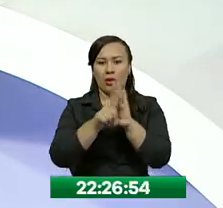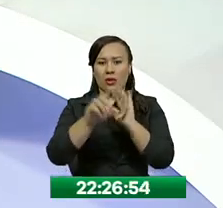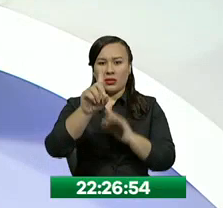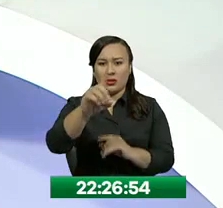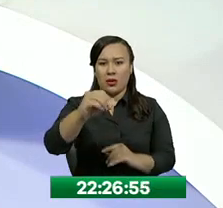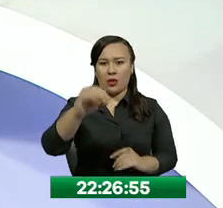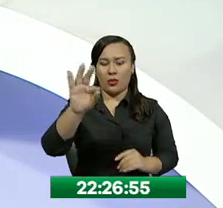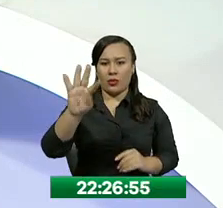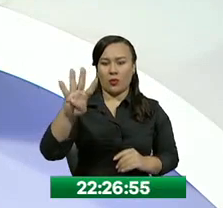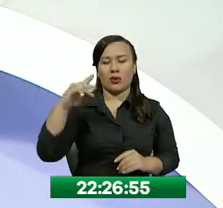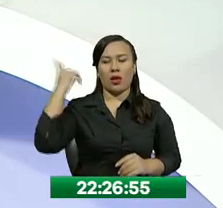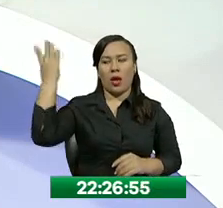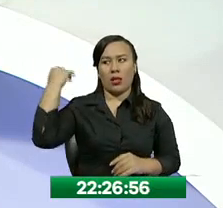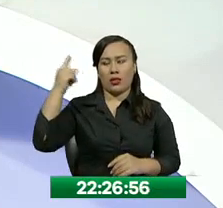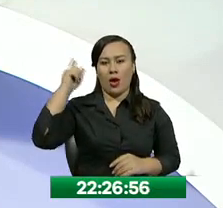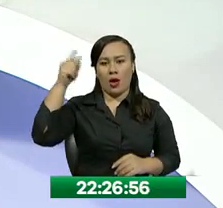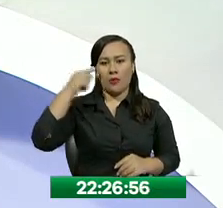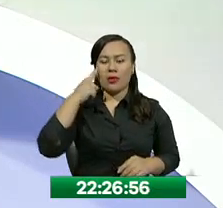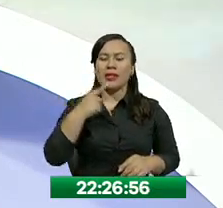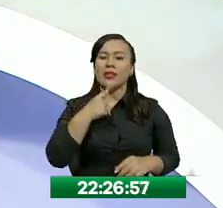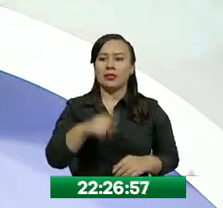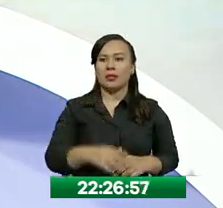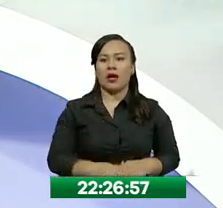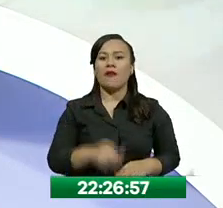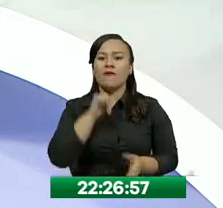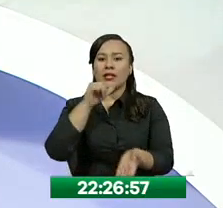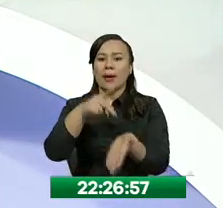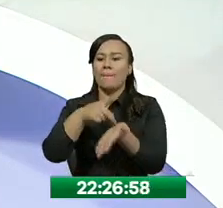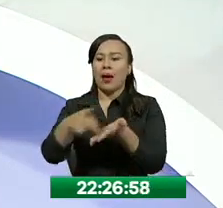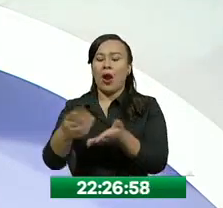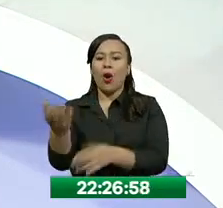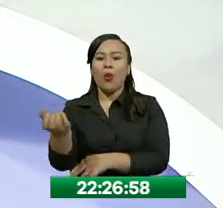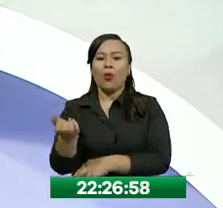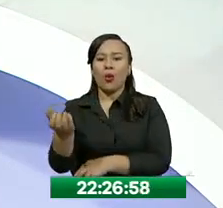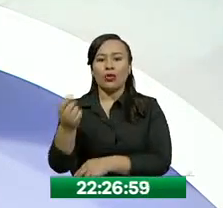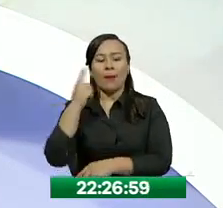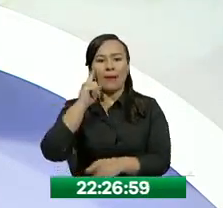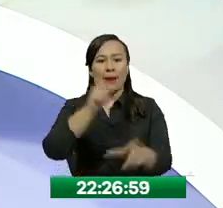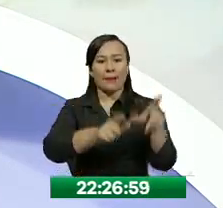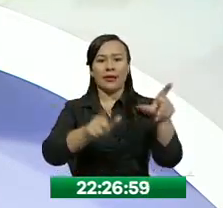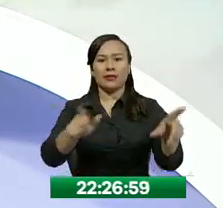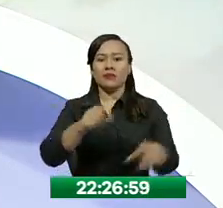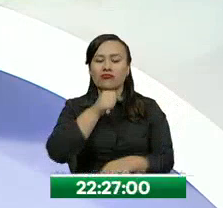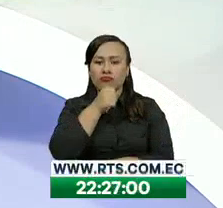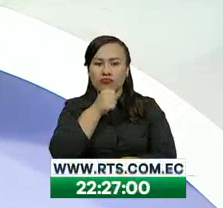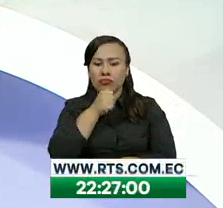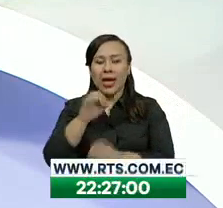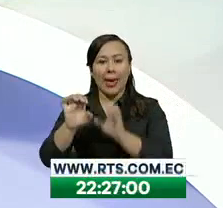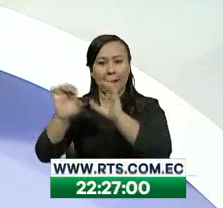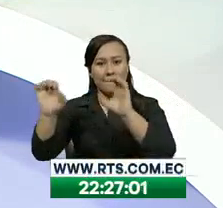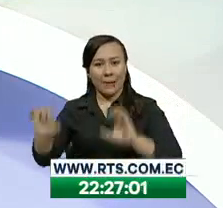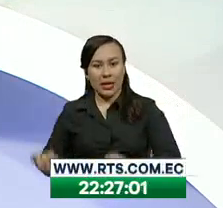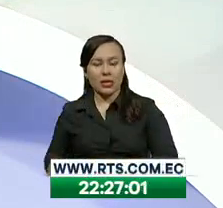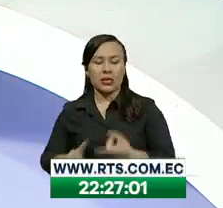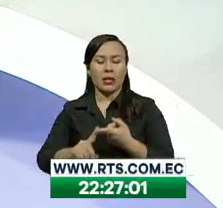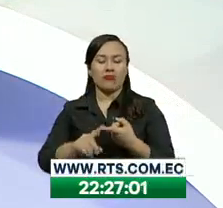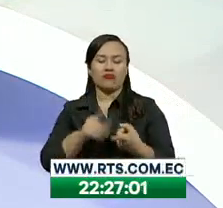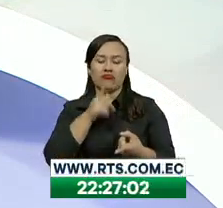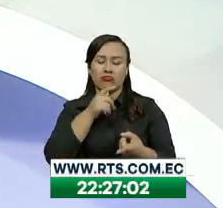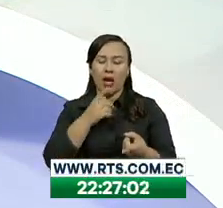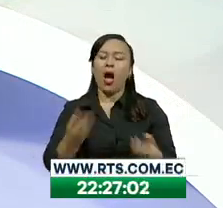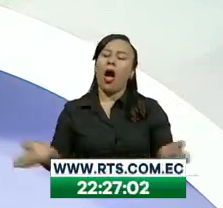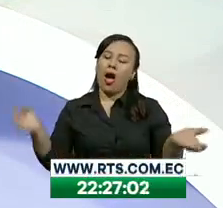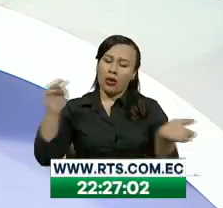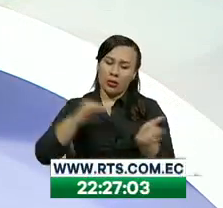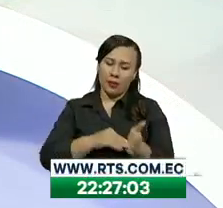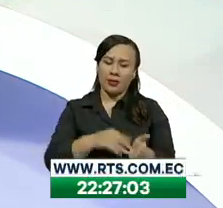por el gobierno anterior y que impedía el pago de bonificaciones de las jubilaciones en el sector público. Con esto el gobierno anuncia que se volverán a